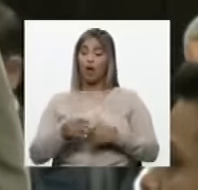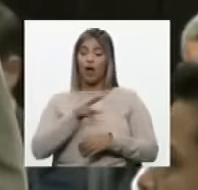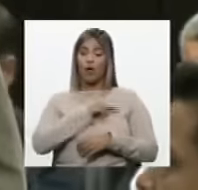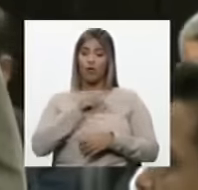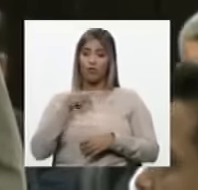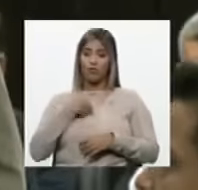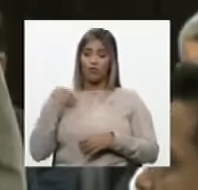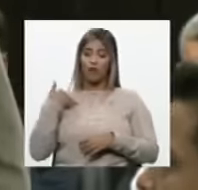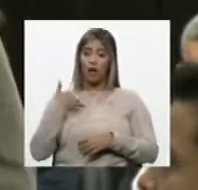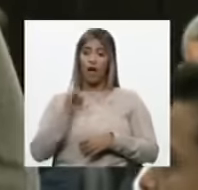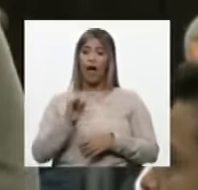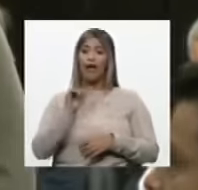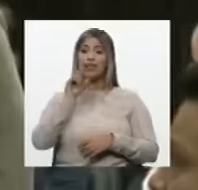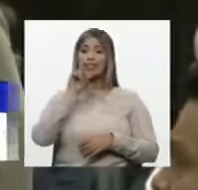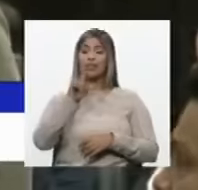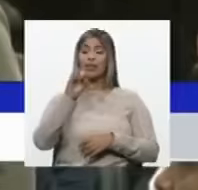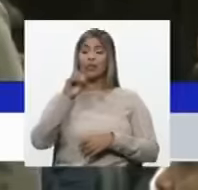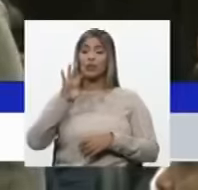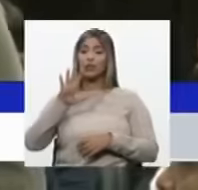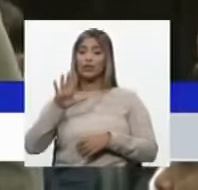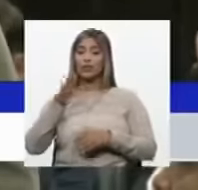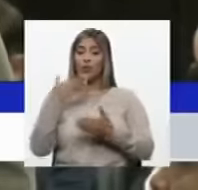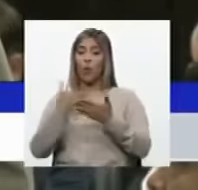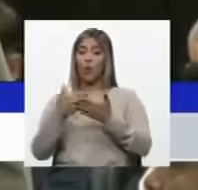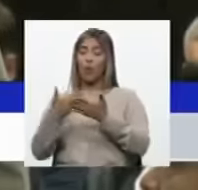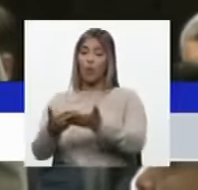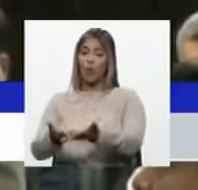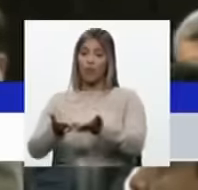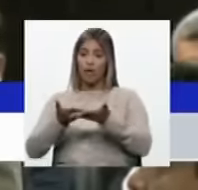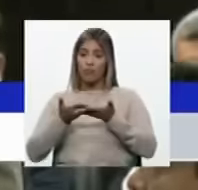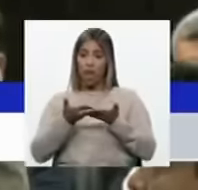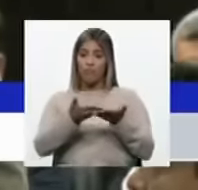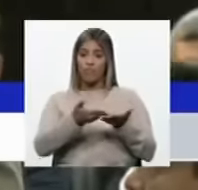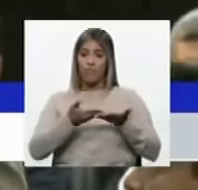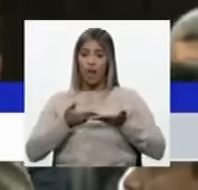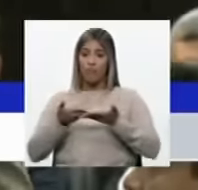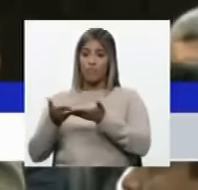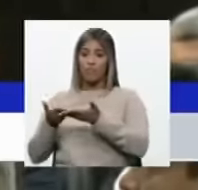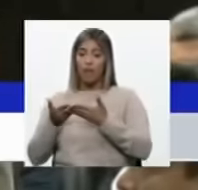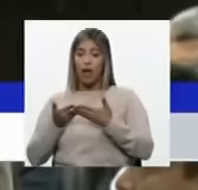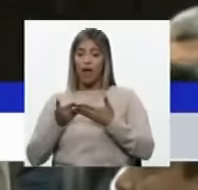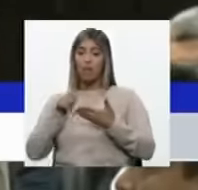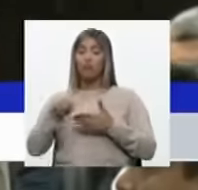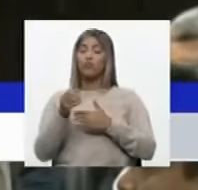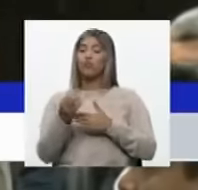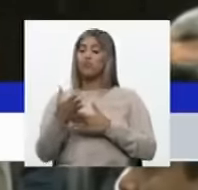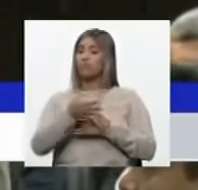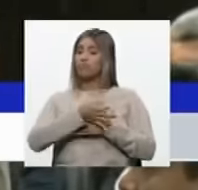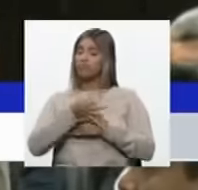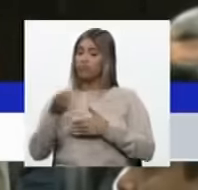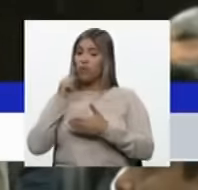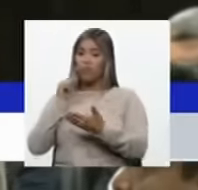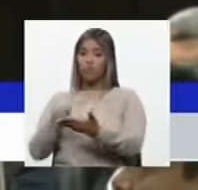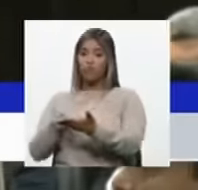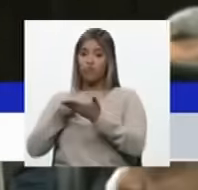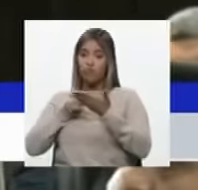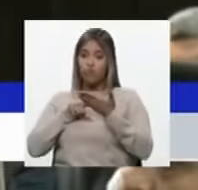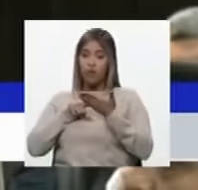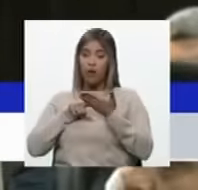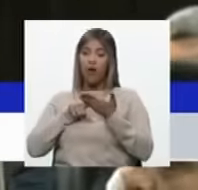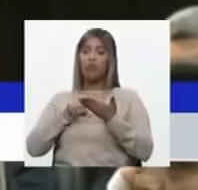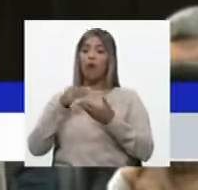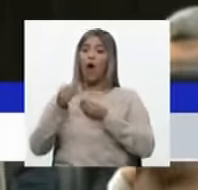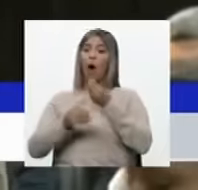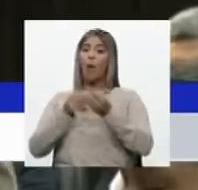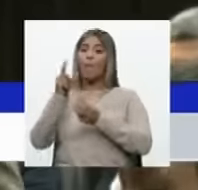nosotros tenemos 105 postulaciones, en número extraordinario, que refleja el